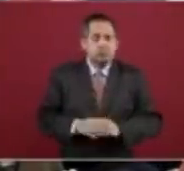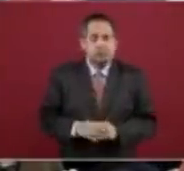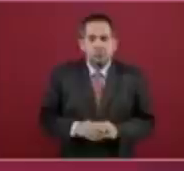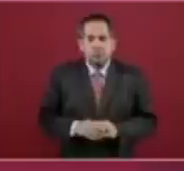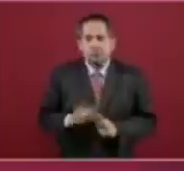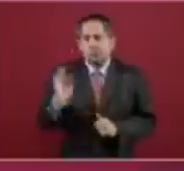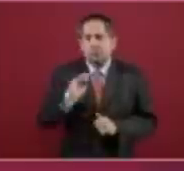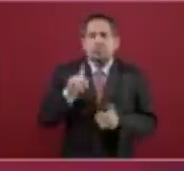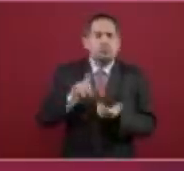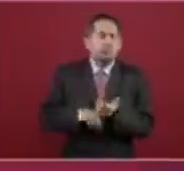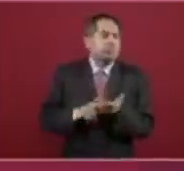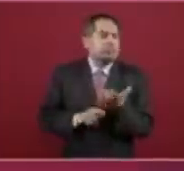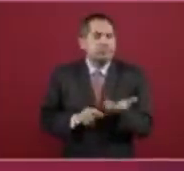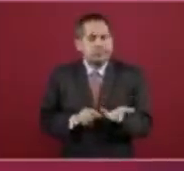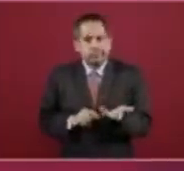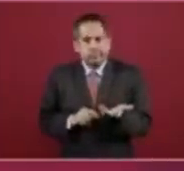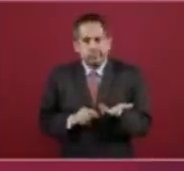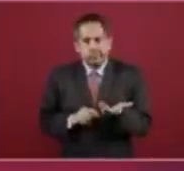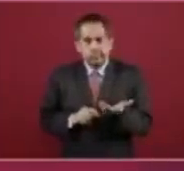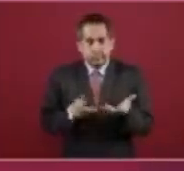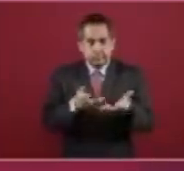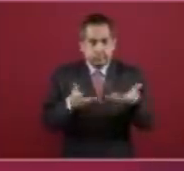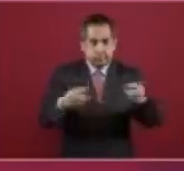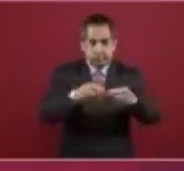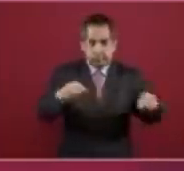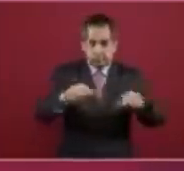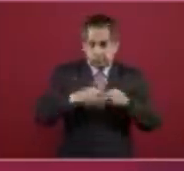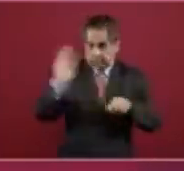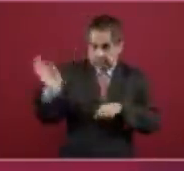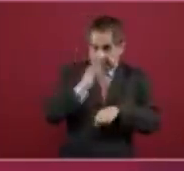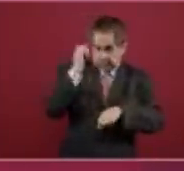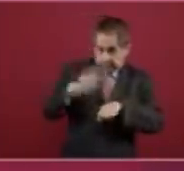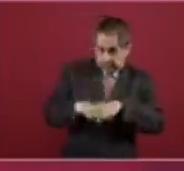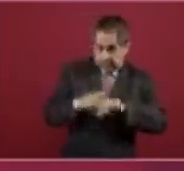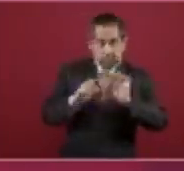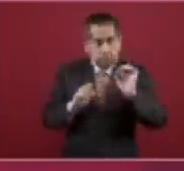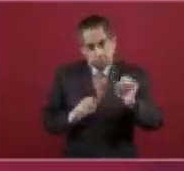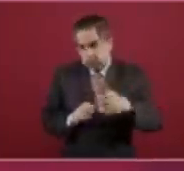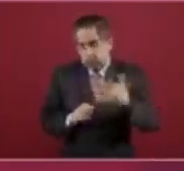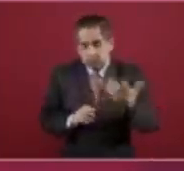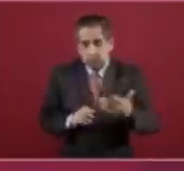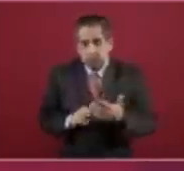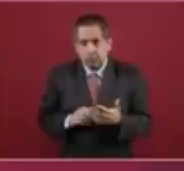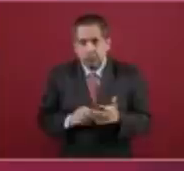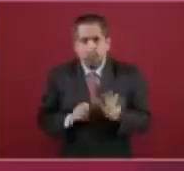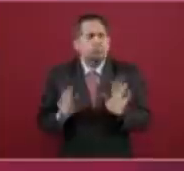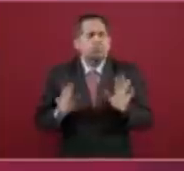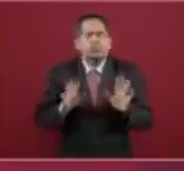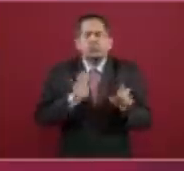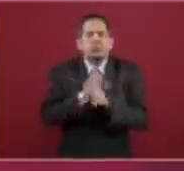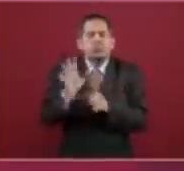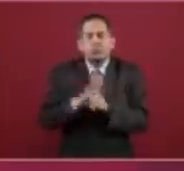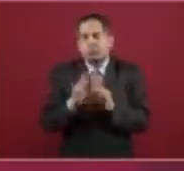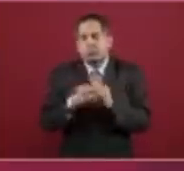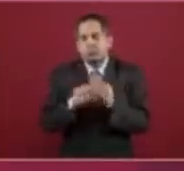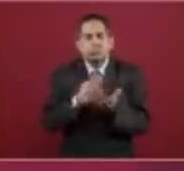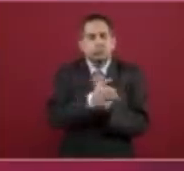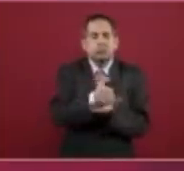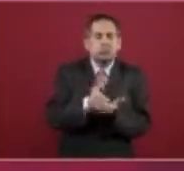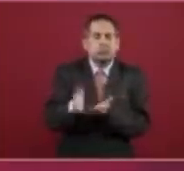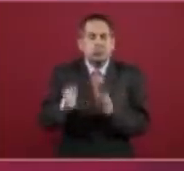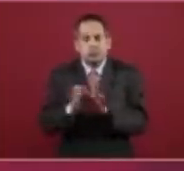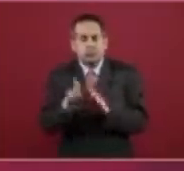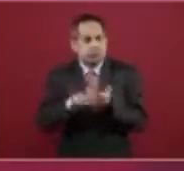si se trata de predios de la Federación o lo que tenga que ver